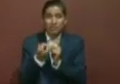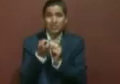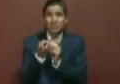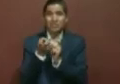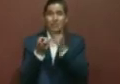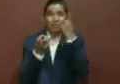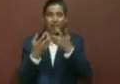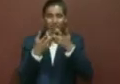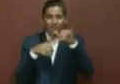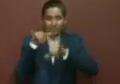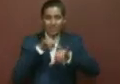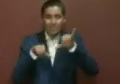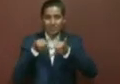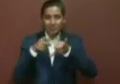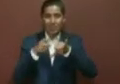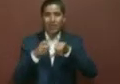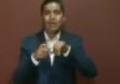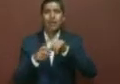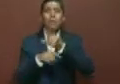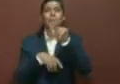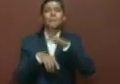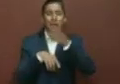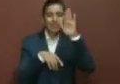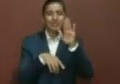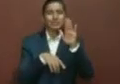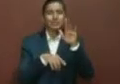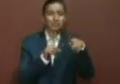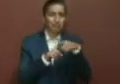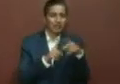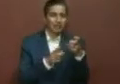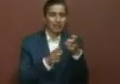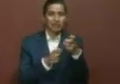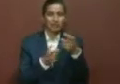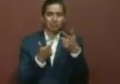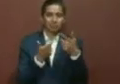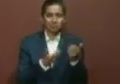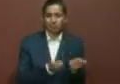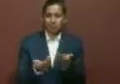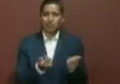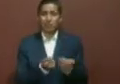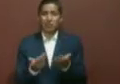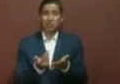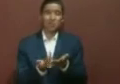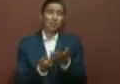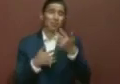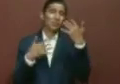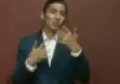el tráfico de armas genera una fórmula muy